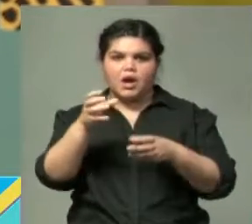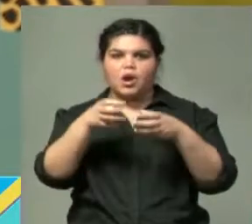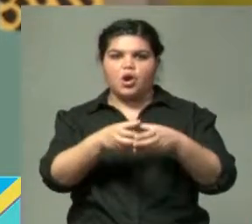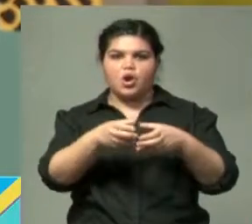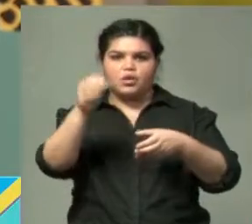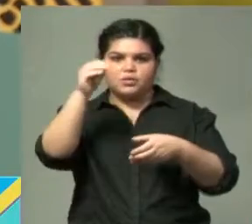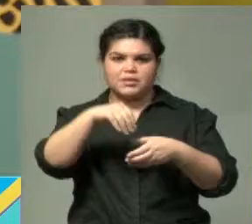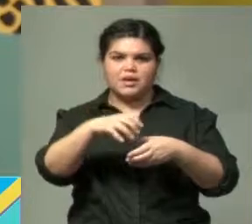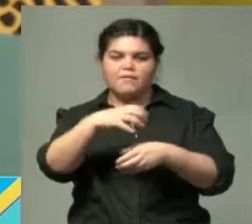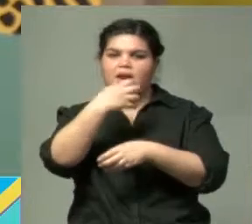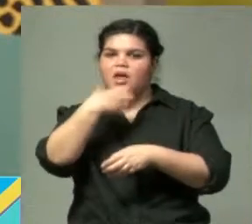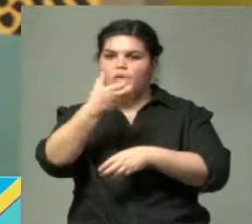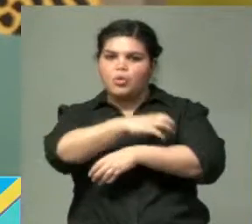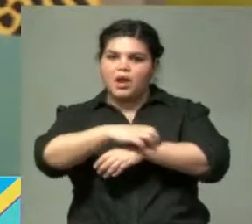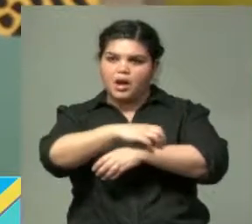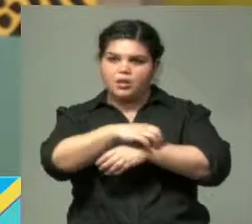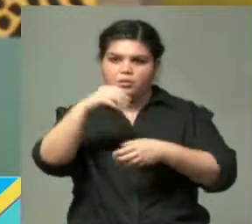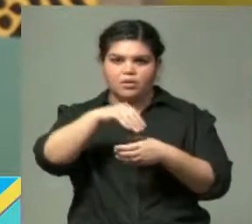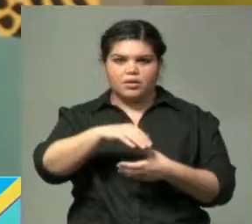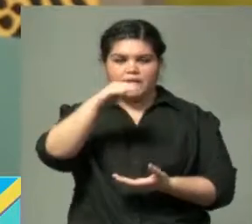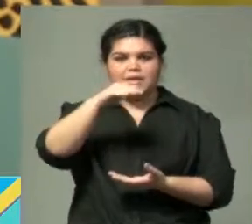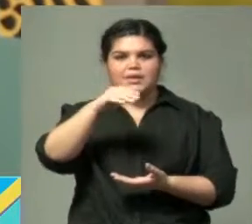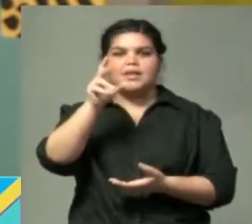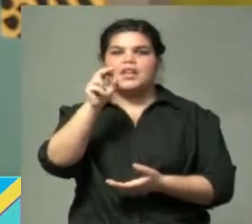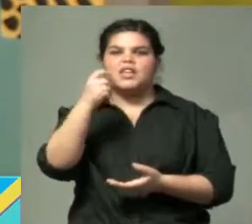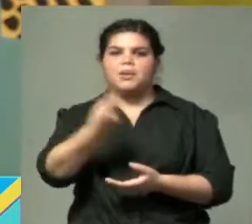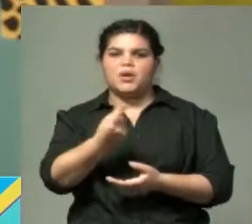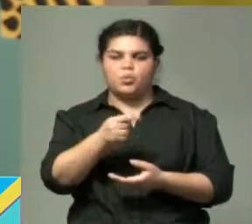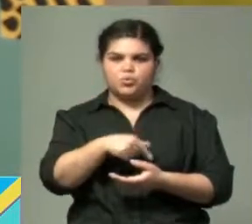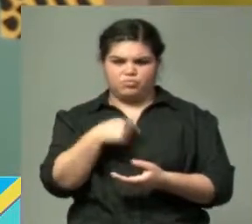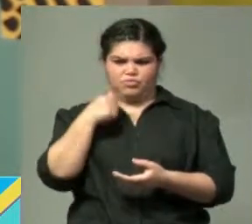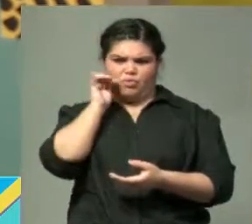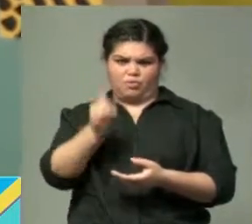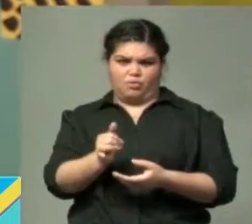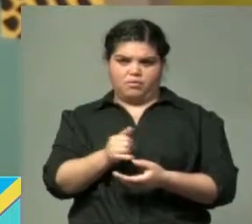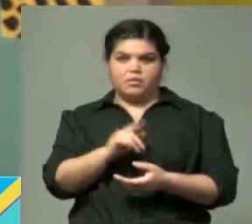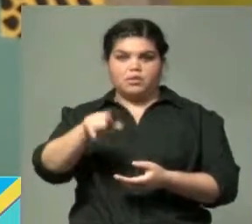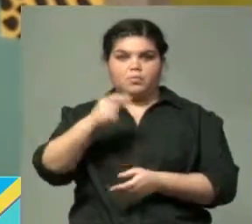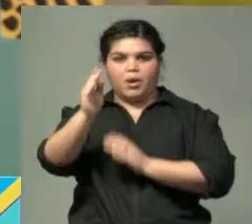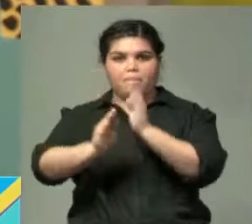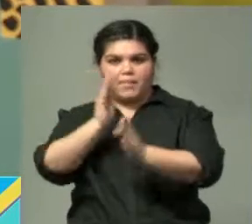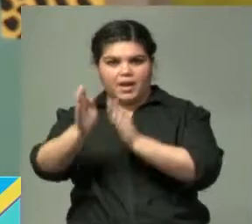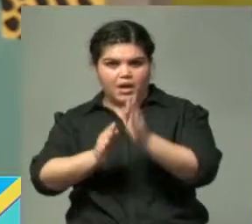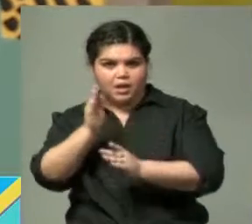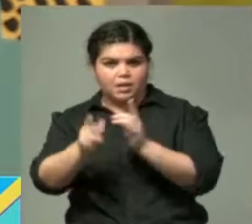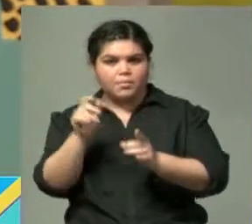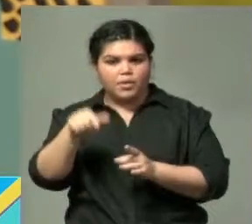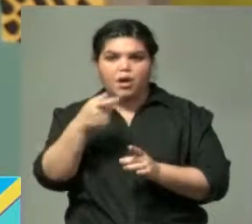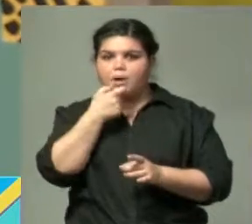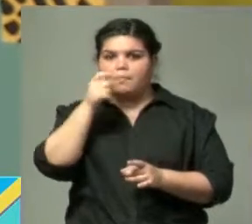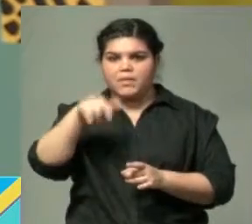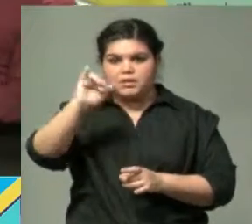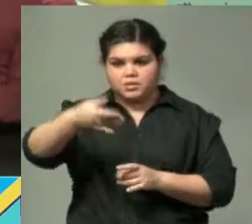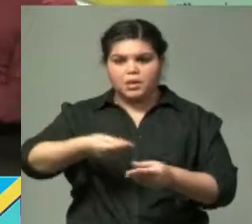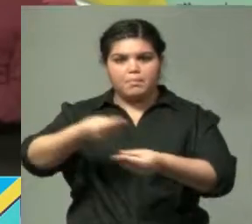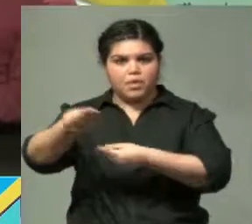lata de durazno llevaba 30 minutos de mano de obra. Después vino mecanización con empresas que existían en la provincia de Mendoza, que